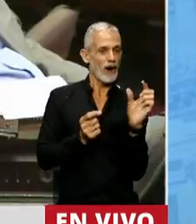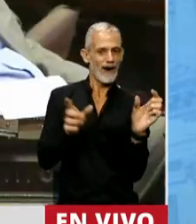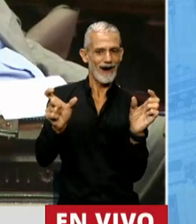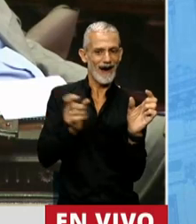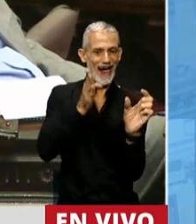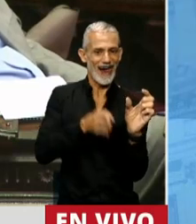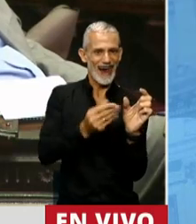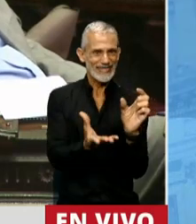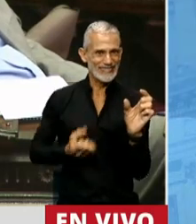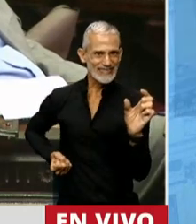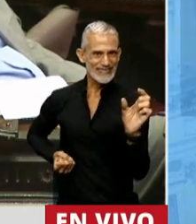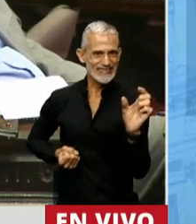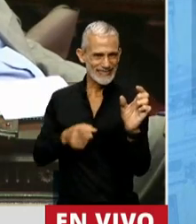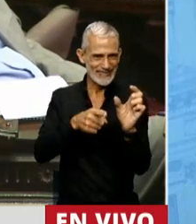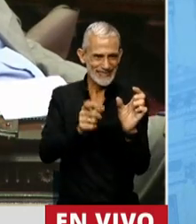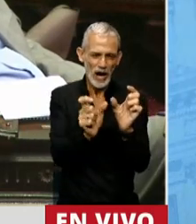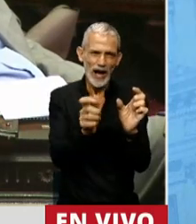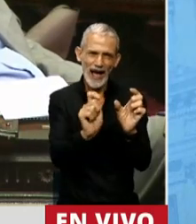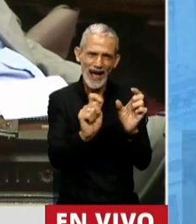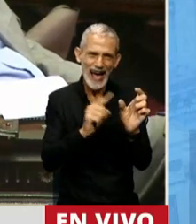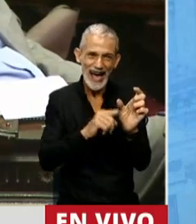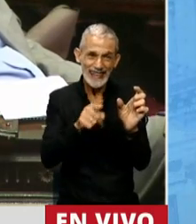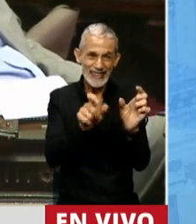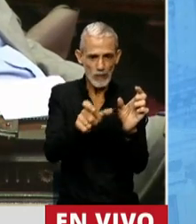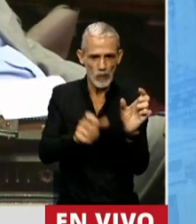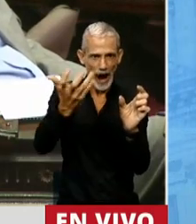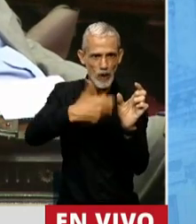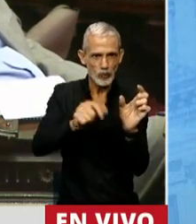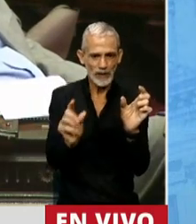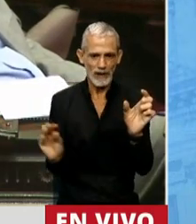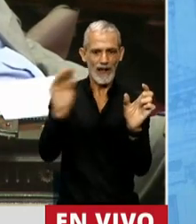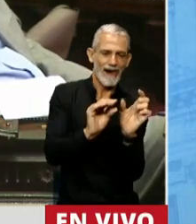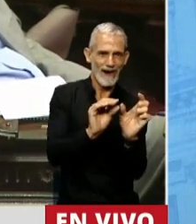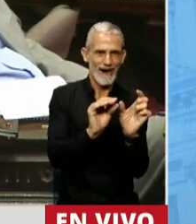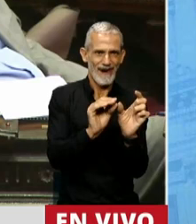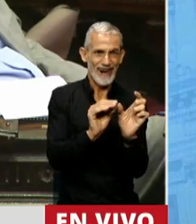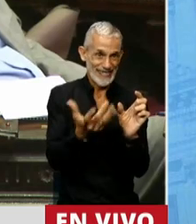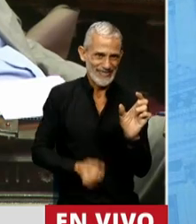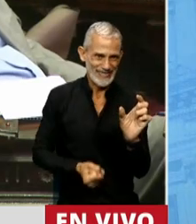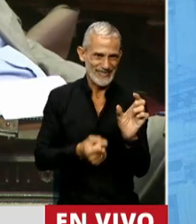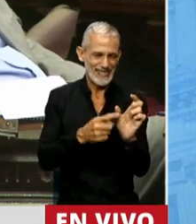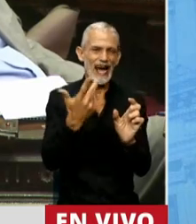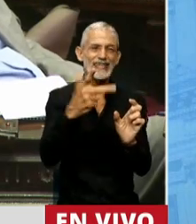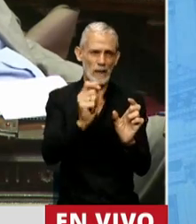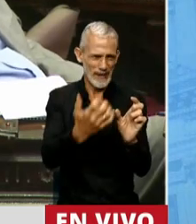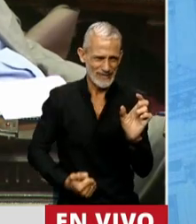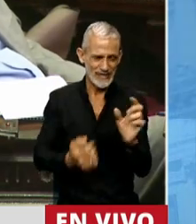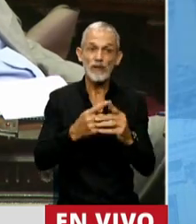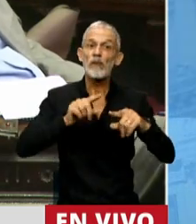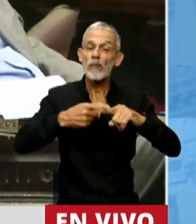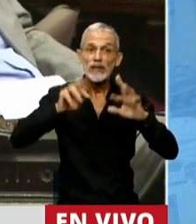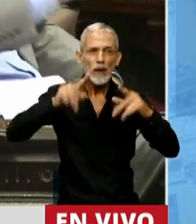lo que significó la licuación automática de las jubilaciones. Mire, señor presidente, la política previsional debe volver a